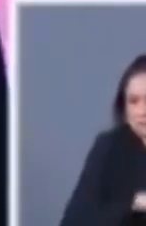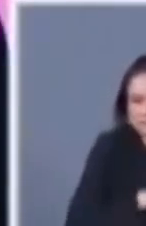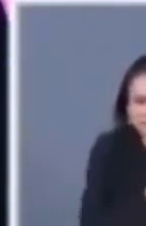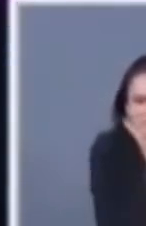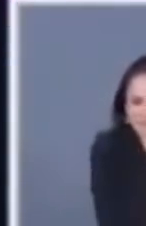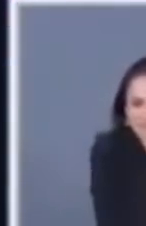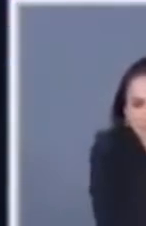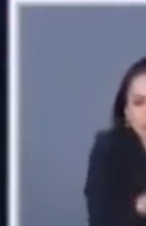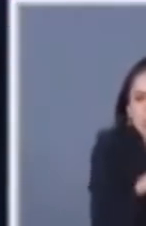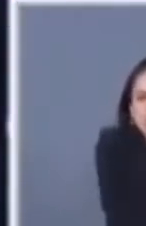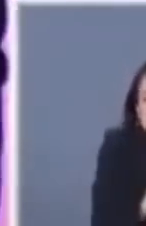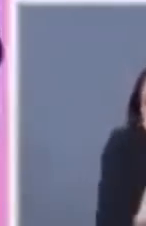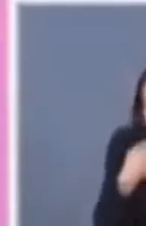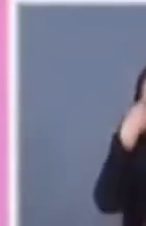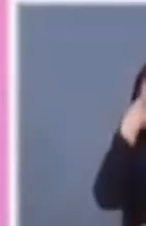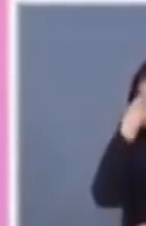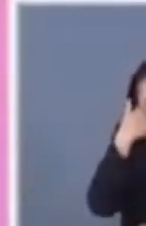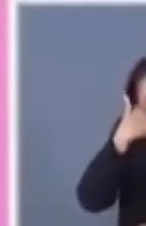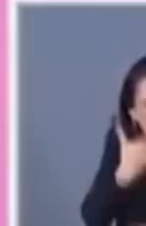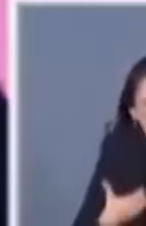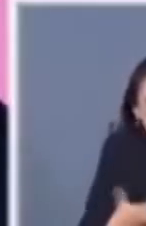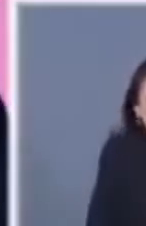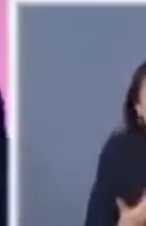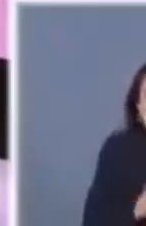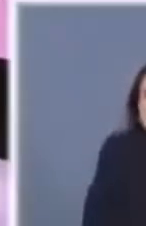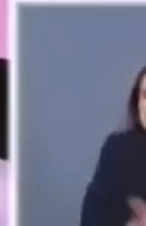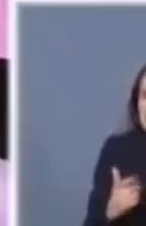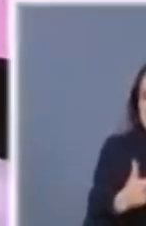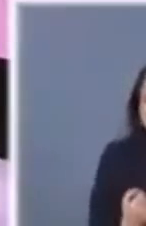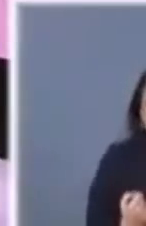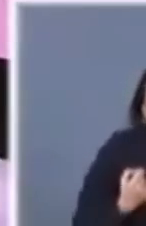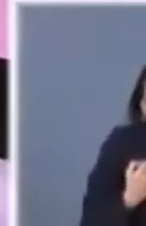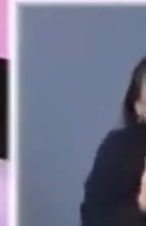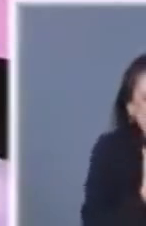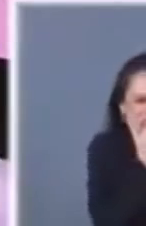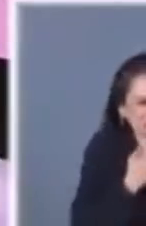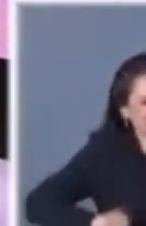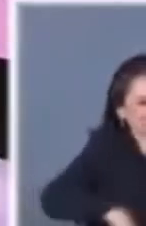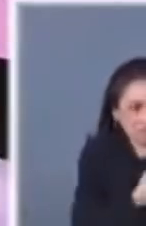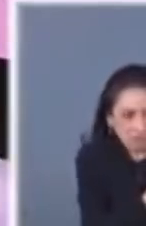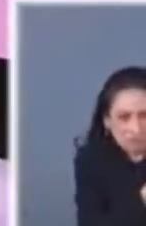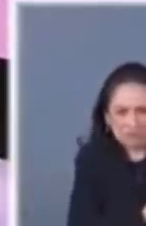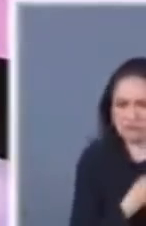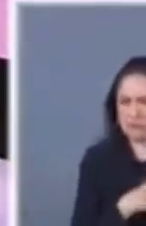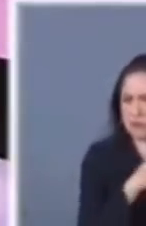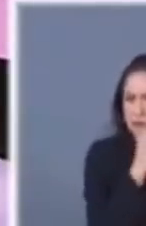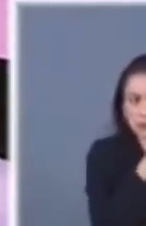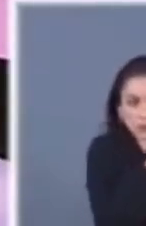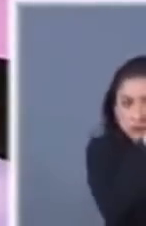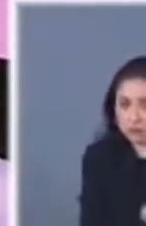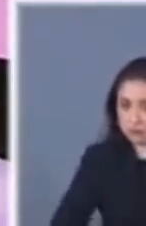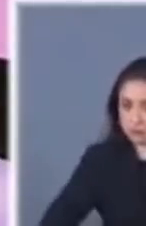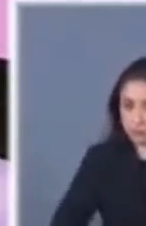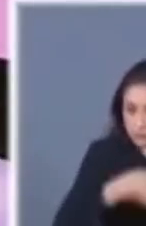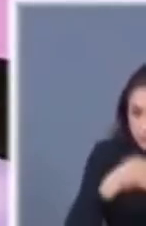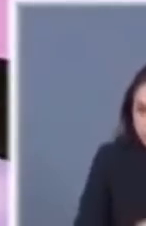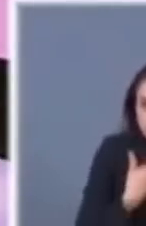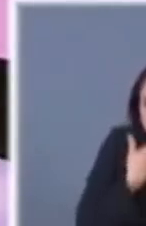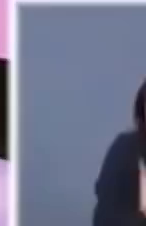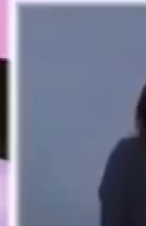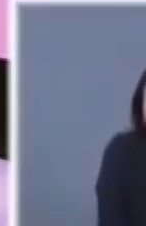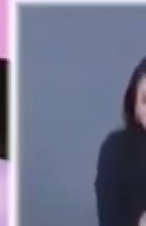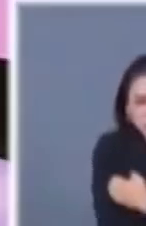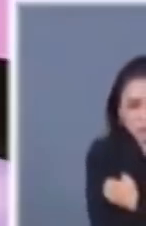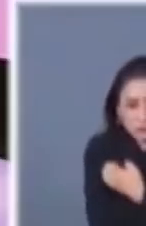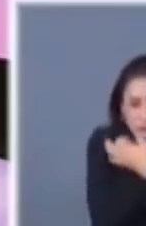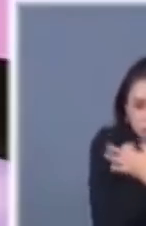de estar en el poder. Por eso pienso que si no se vence y si no se tiene autoridad moral para poder controlar la